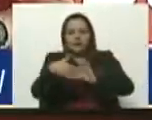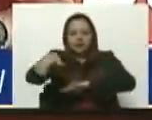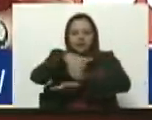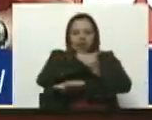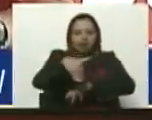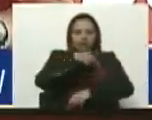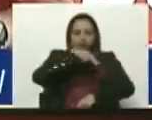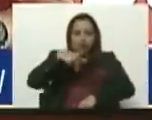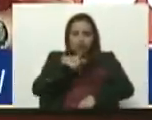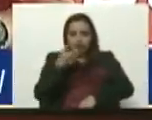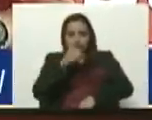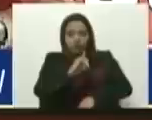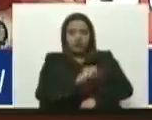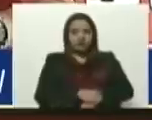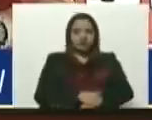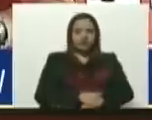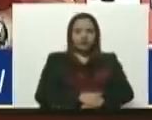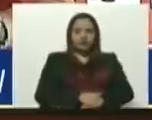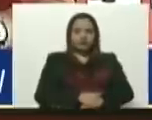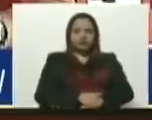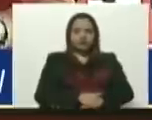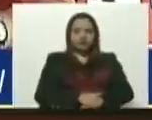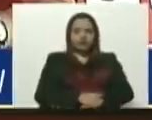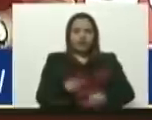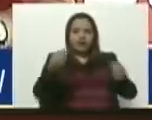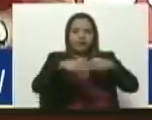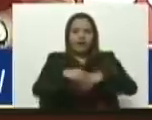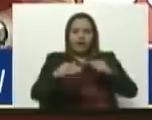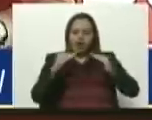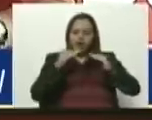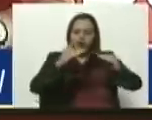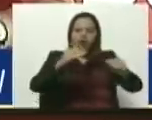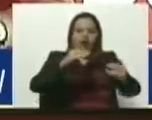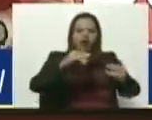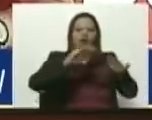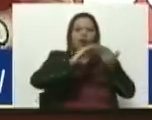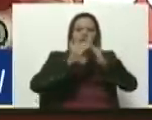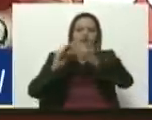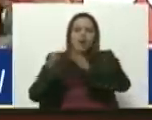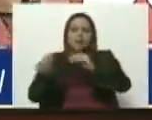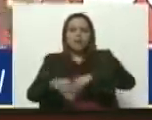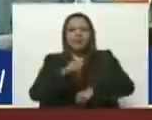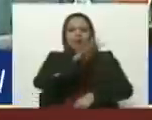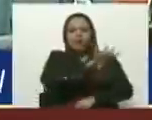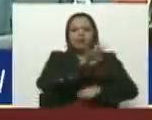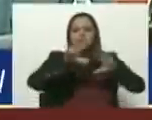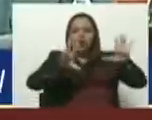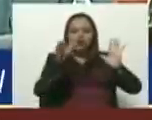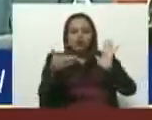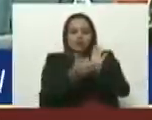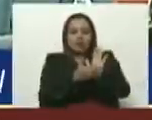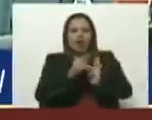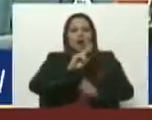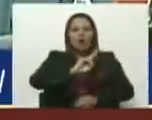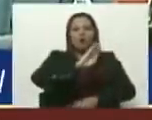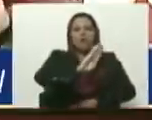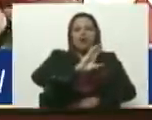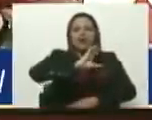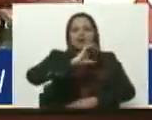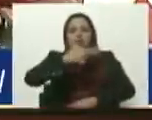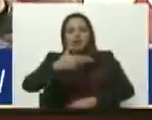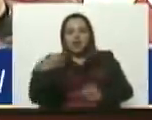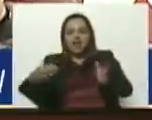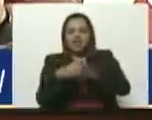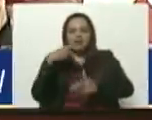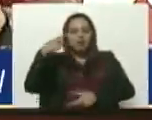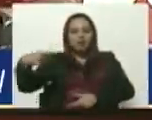nosotros tenemos de la igual en las comunidades más de 48 mil comunidades en la juve che en los equipos políticos